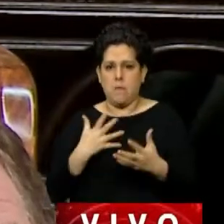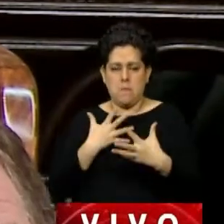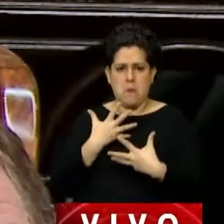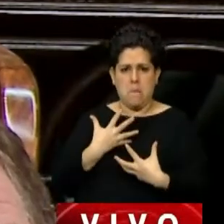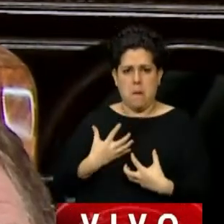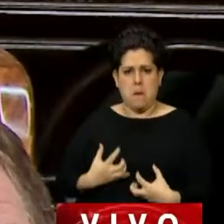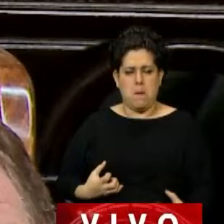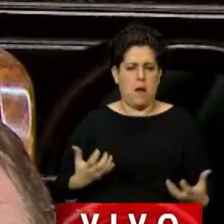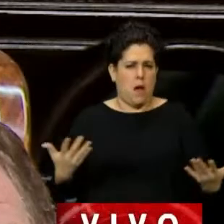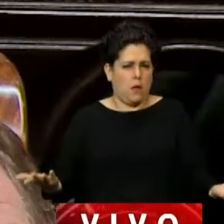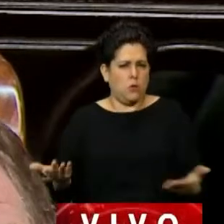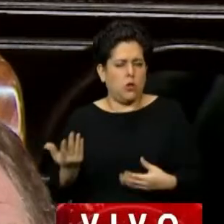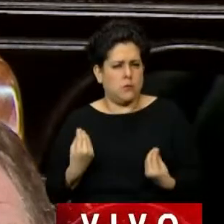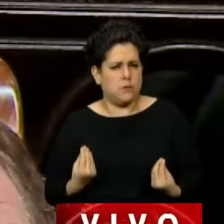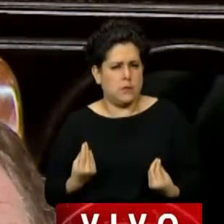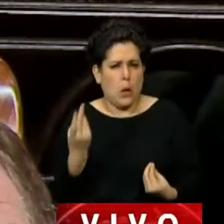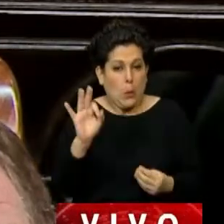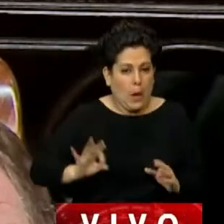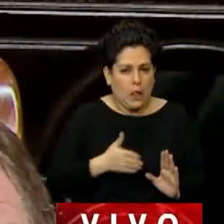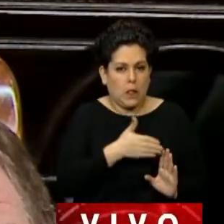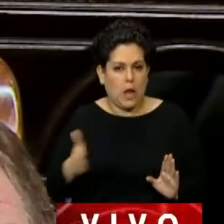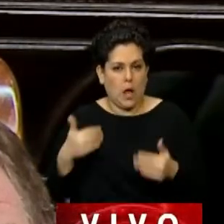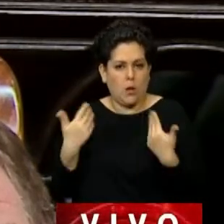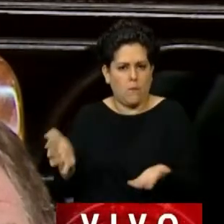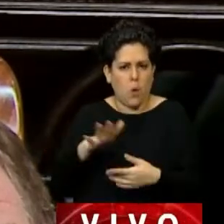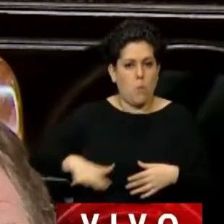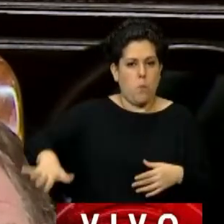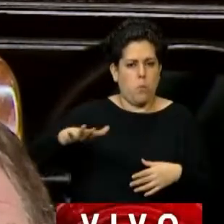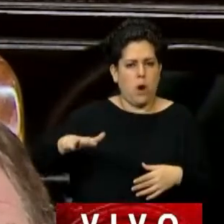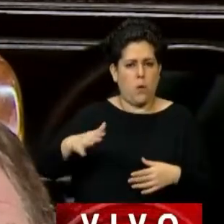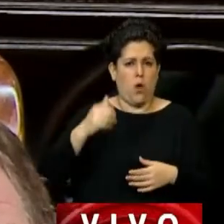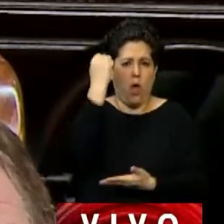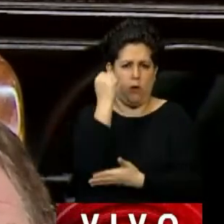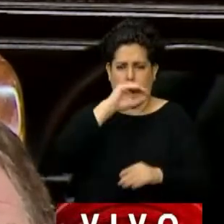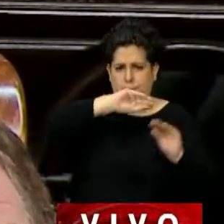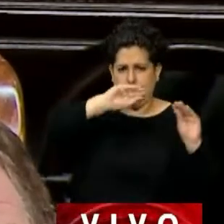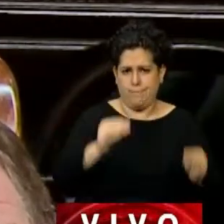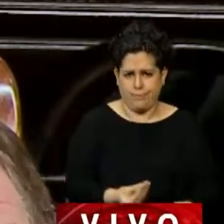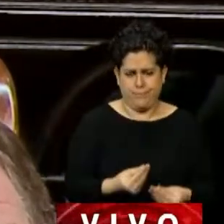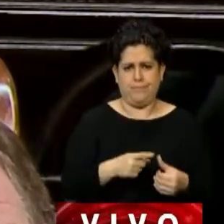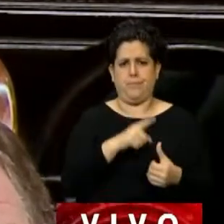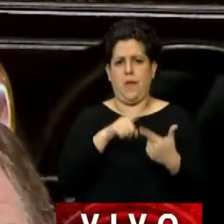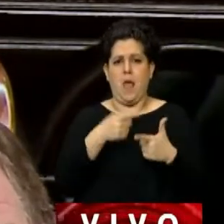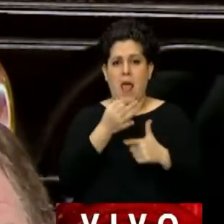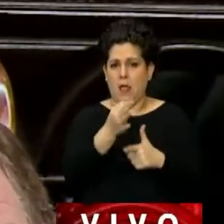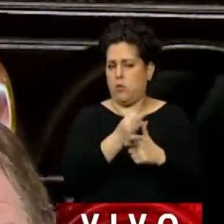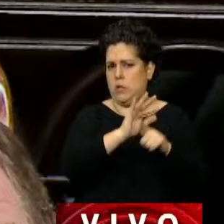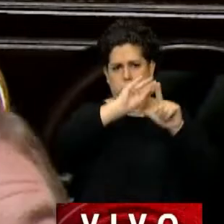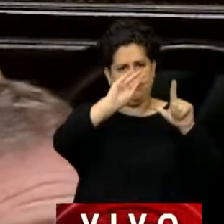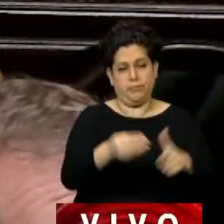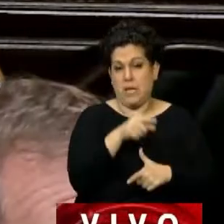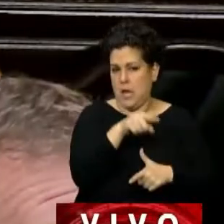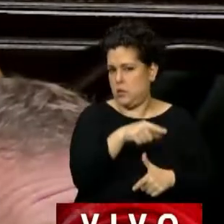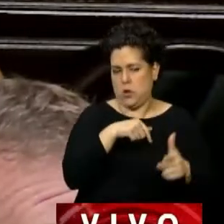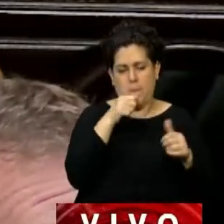Entonces, en 20 años de populismo se fundió la economía, fundieron la educación, que esto es lo